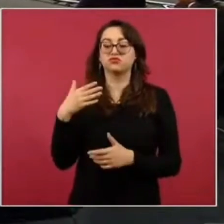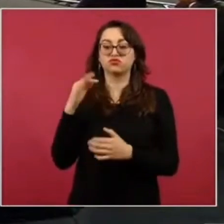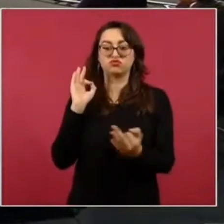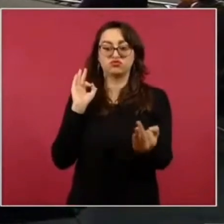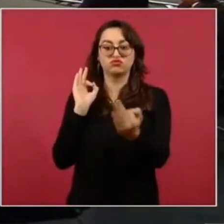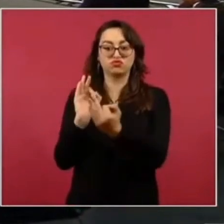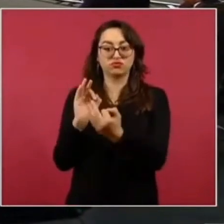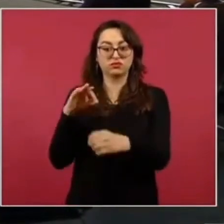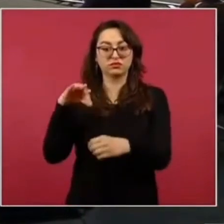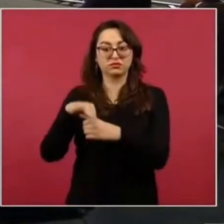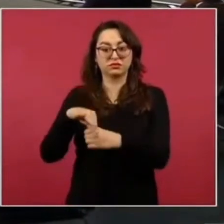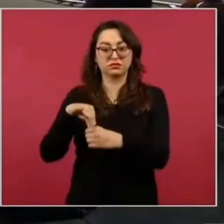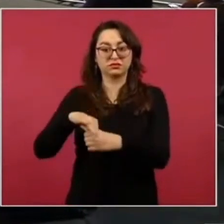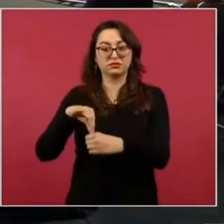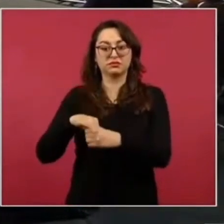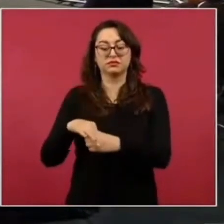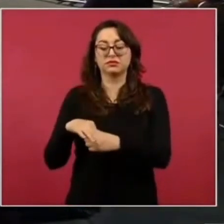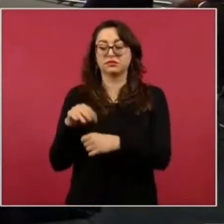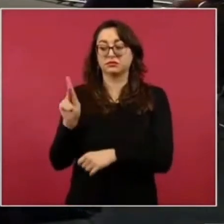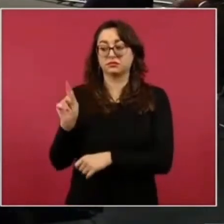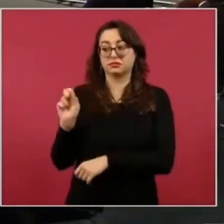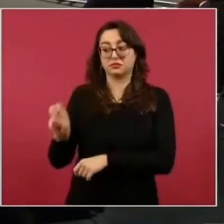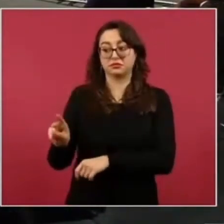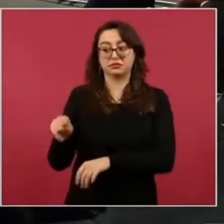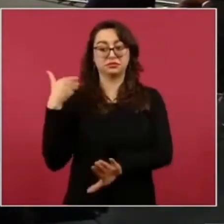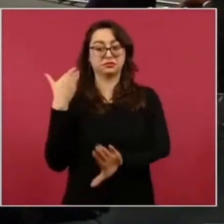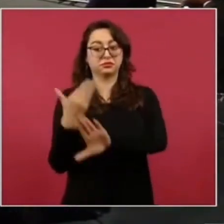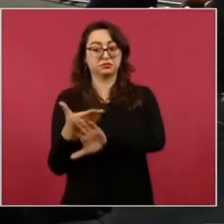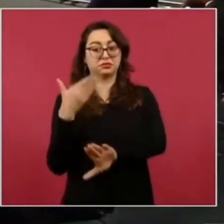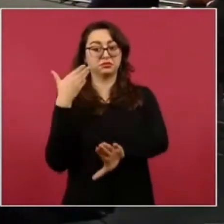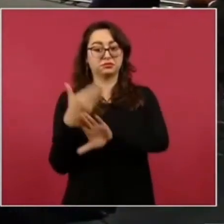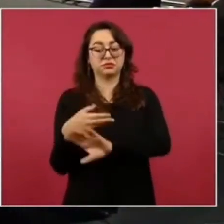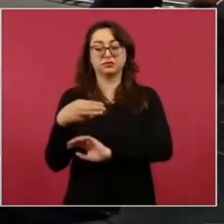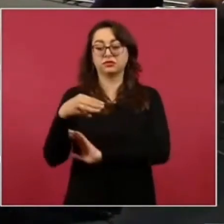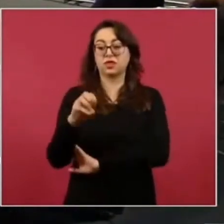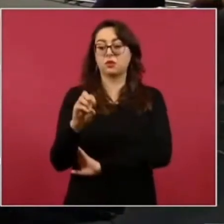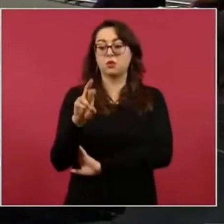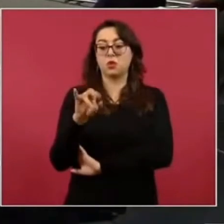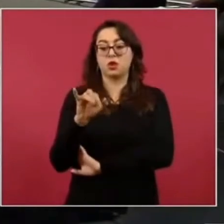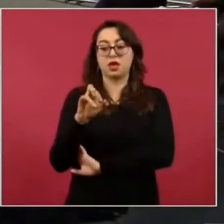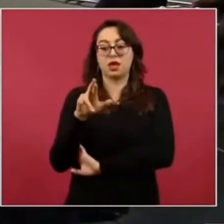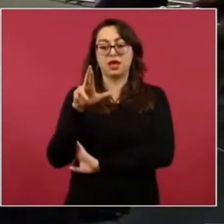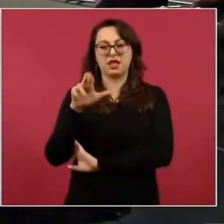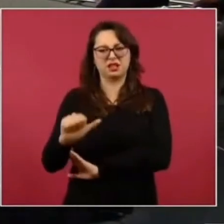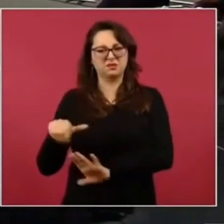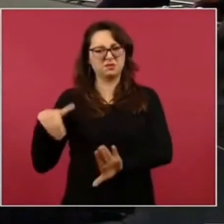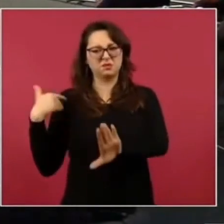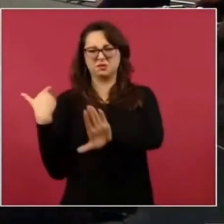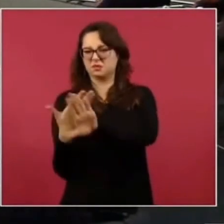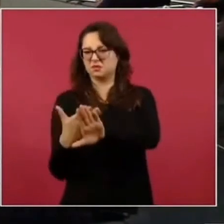todo era en contra de Moreira, ¿no? Los panistas de allá y de acá, ¿no?